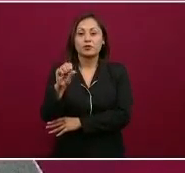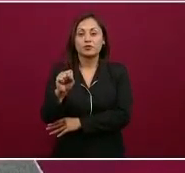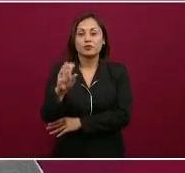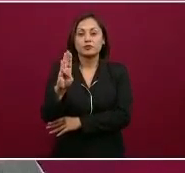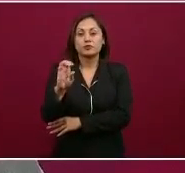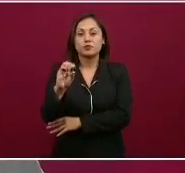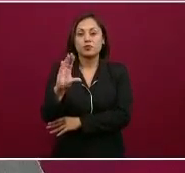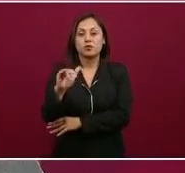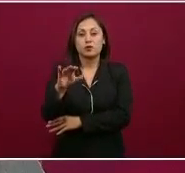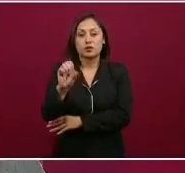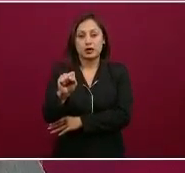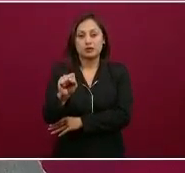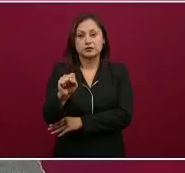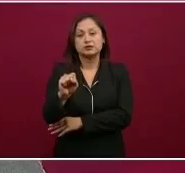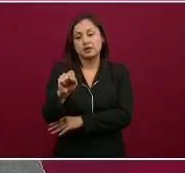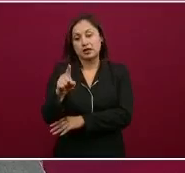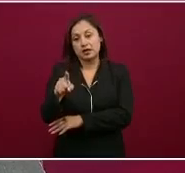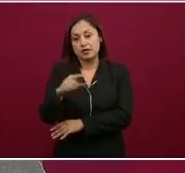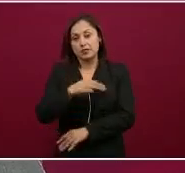municipio de Paraíso,